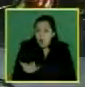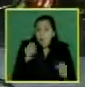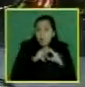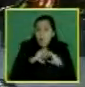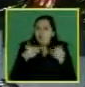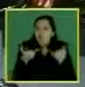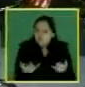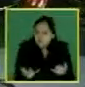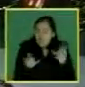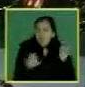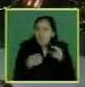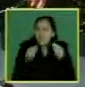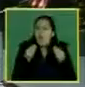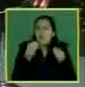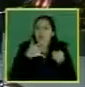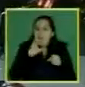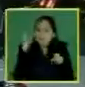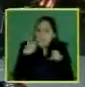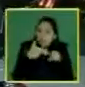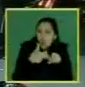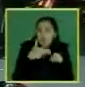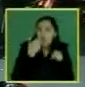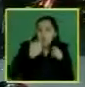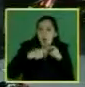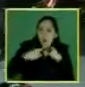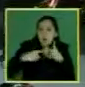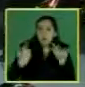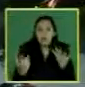Venezuela en este momento. Pero allí, Simón Rodríguez